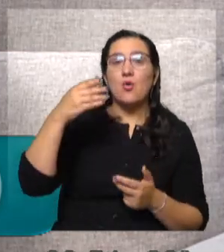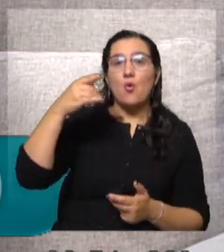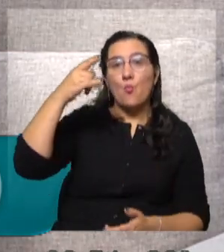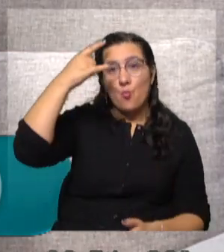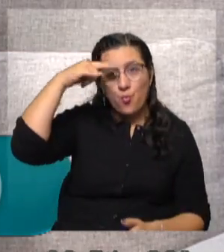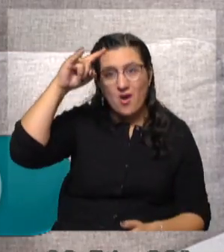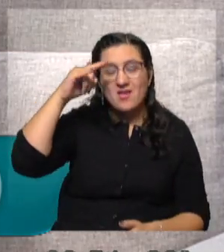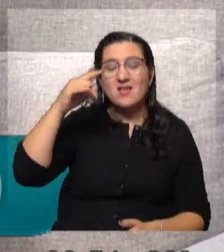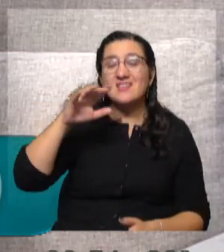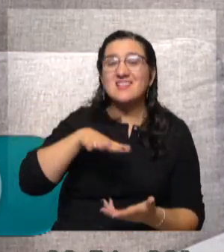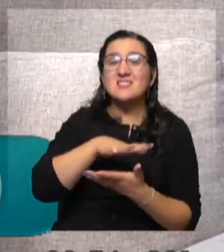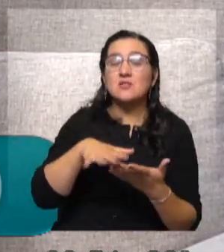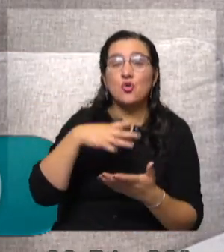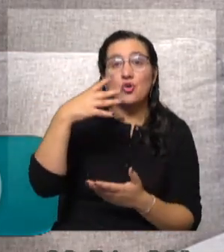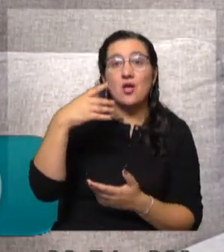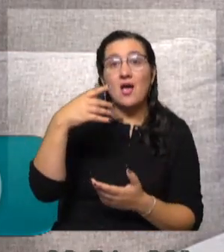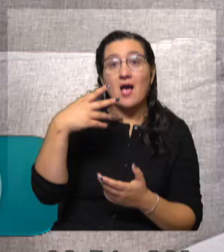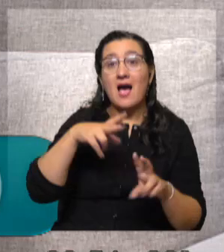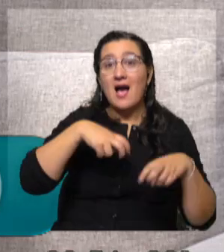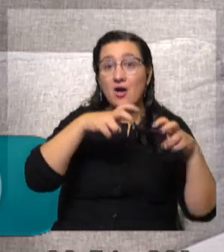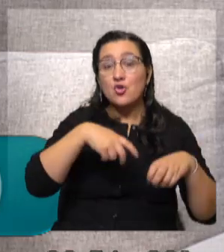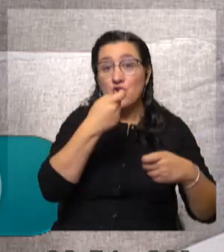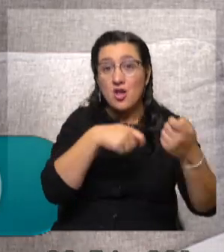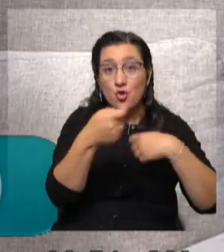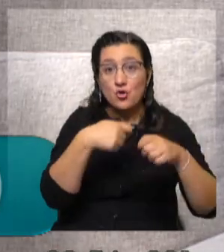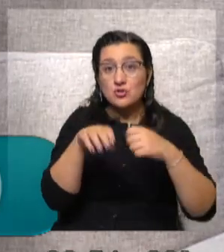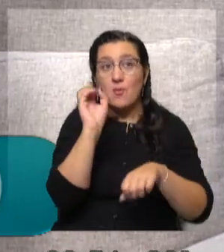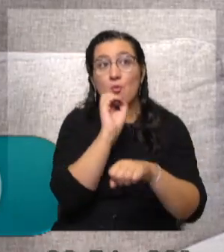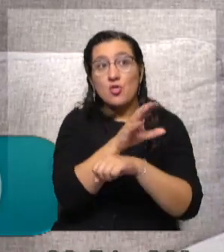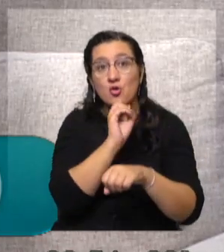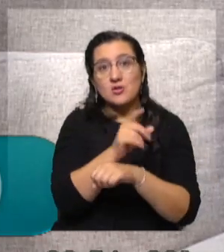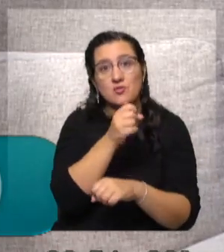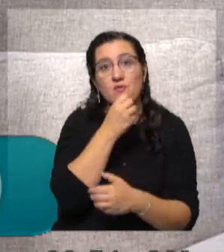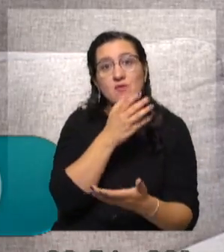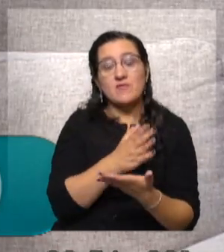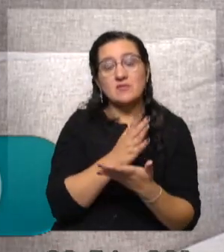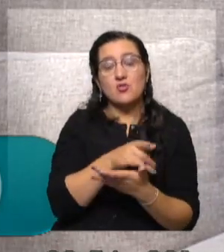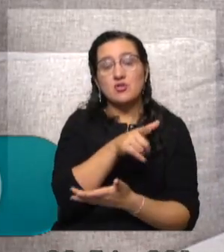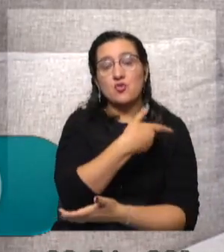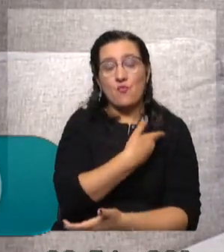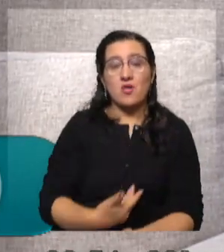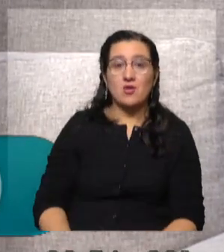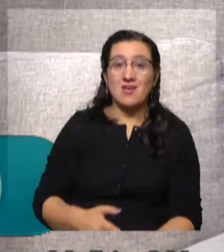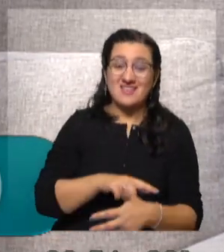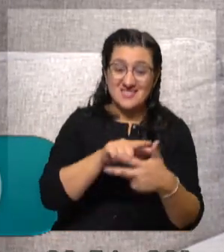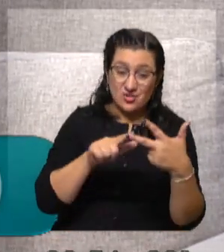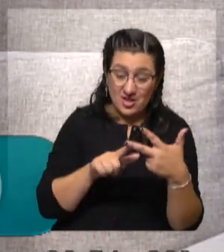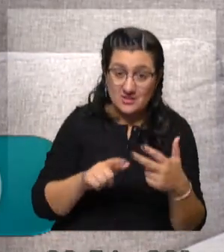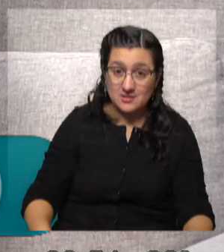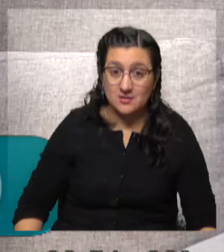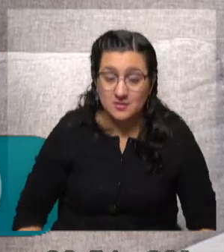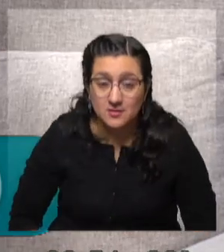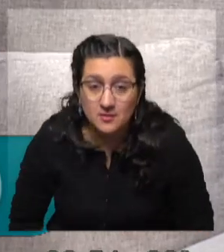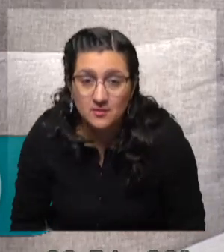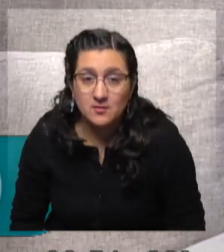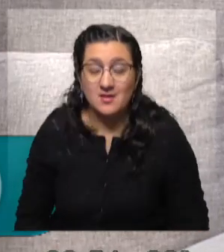sector agroexportador El agronegocio brasilero que fue el gran beneficiario de ese gobierno ese triángulo fue el que